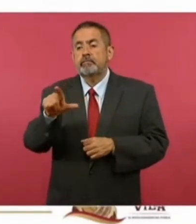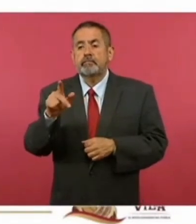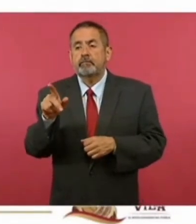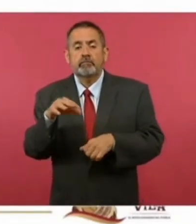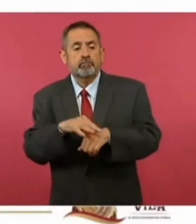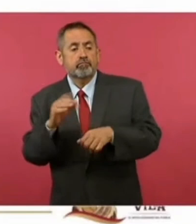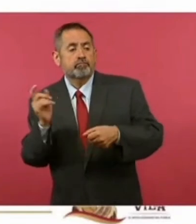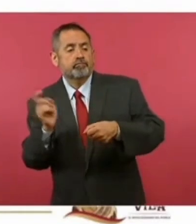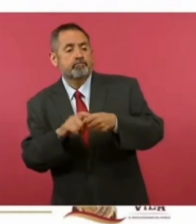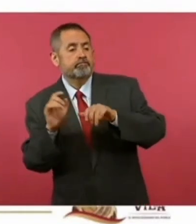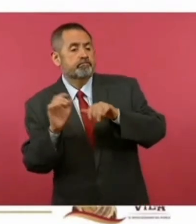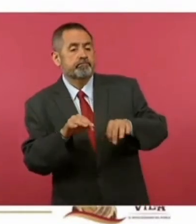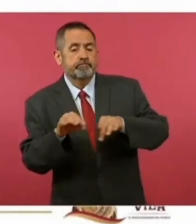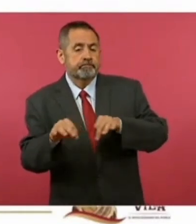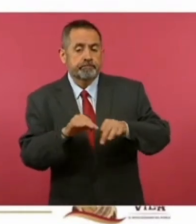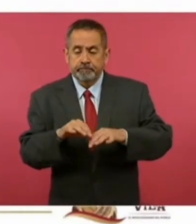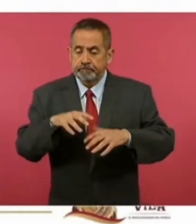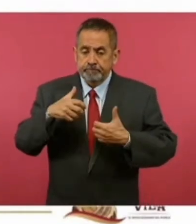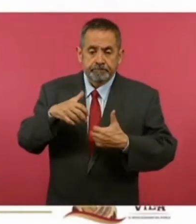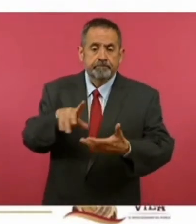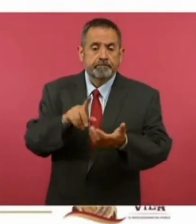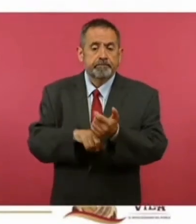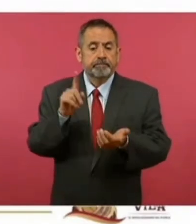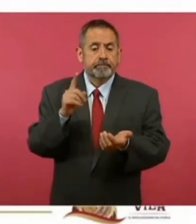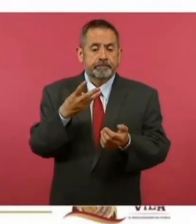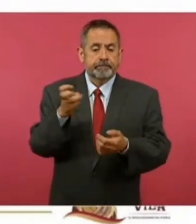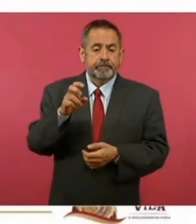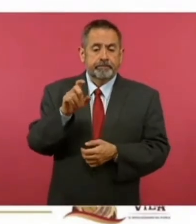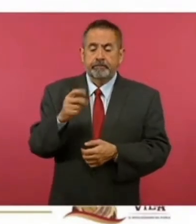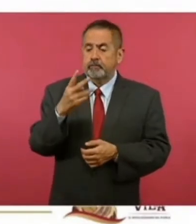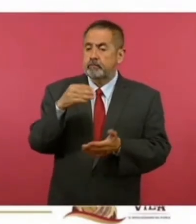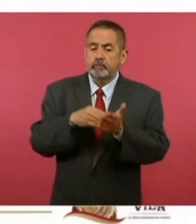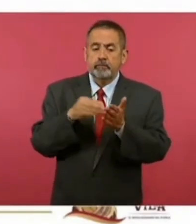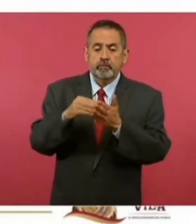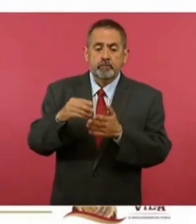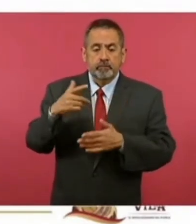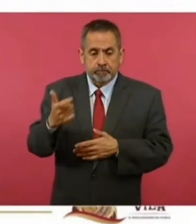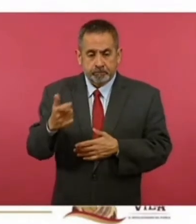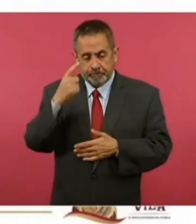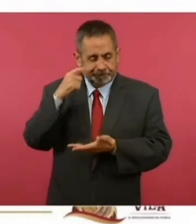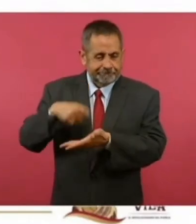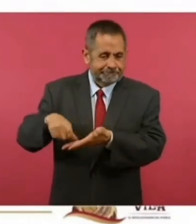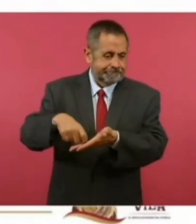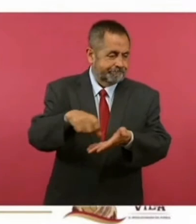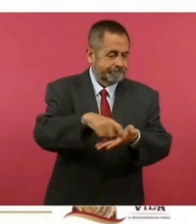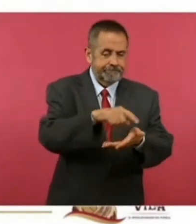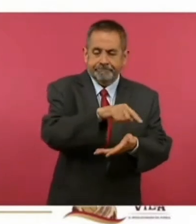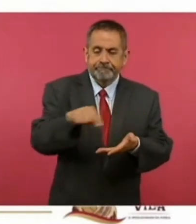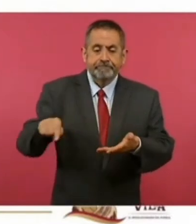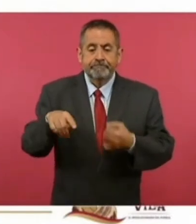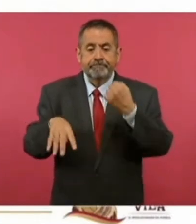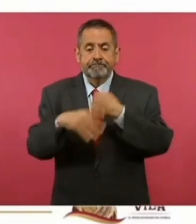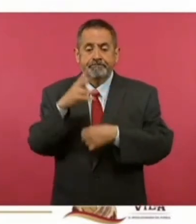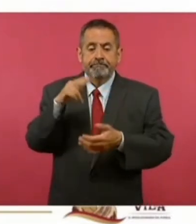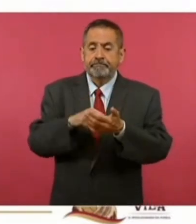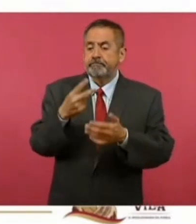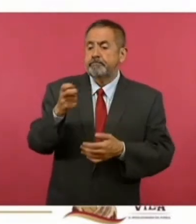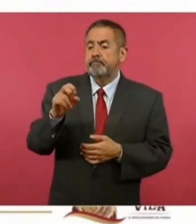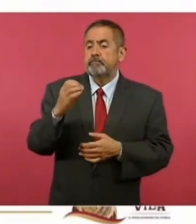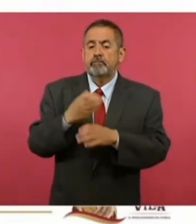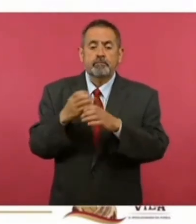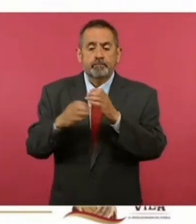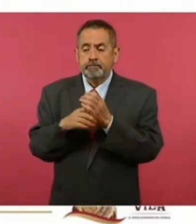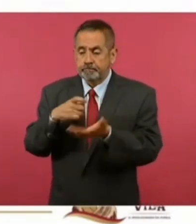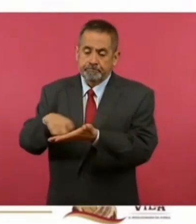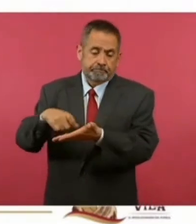y médicos especialistas hay una inversión de mil trescientos veinticuatro millones de pesos en la adquisición de Catorce mil doscientos nueve